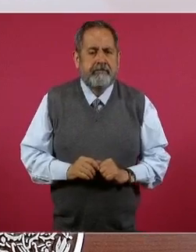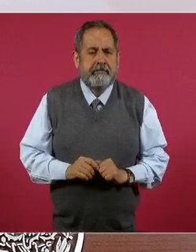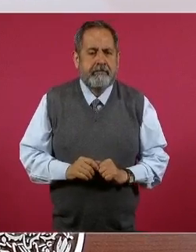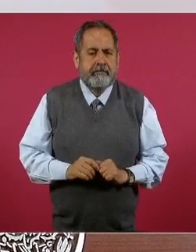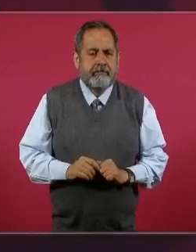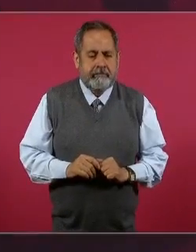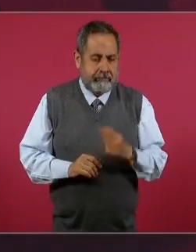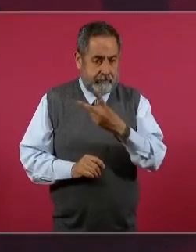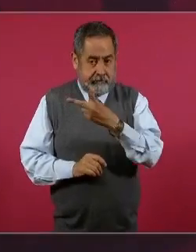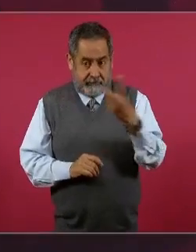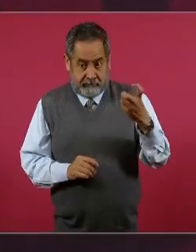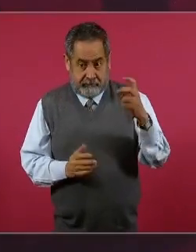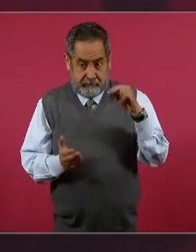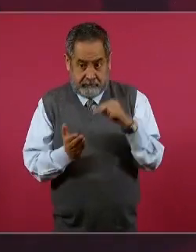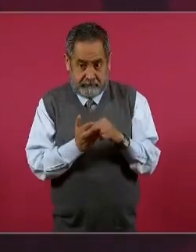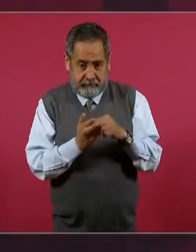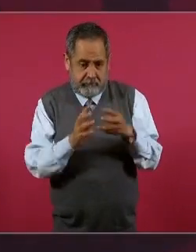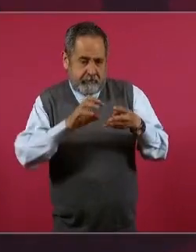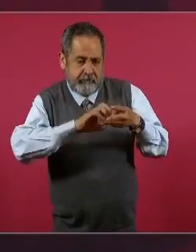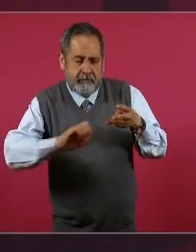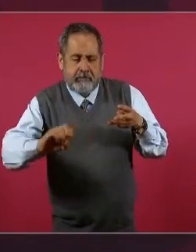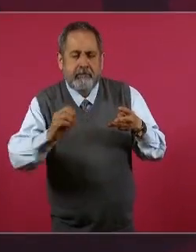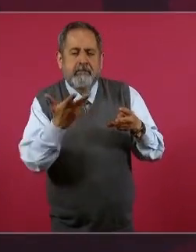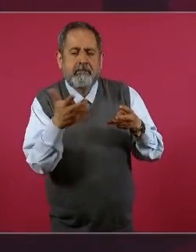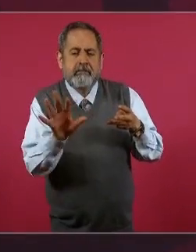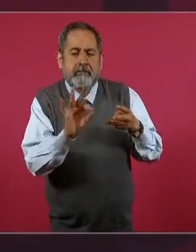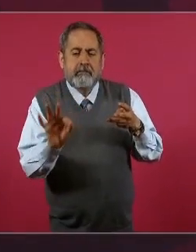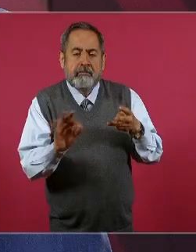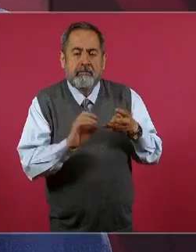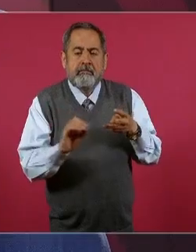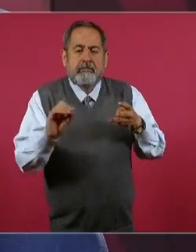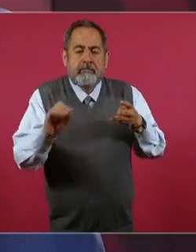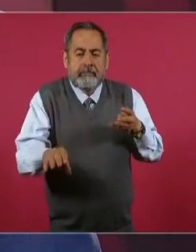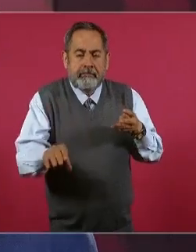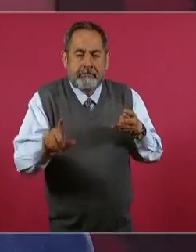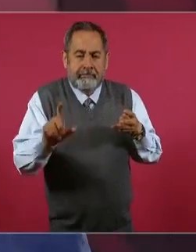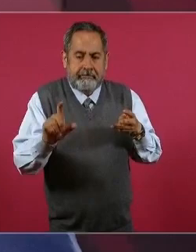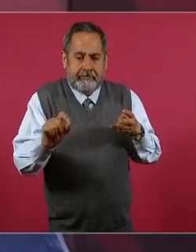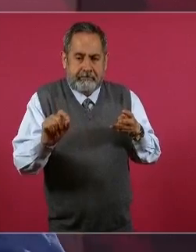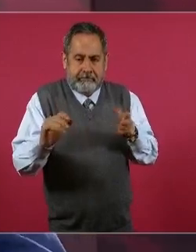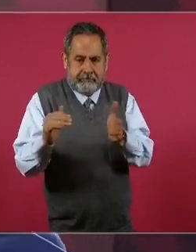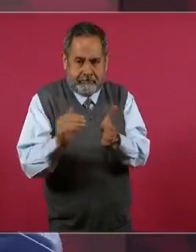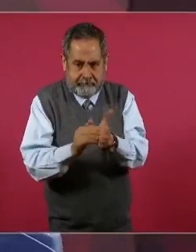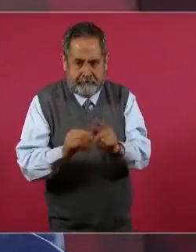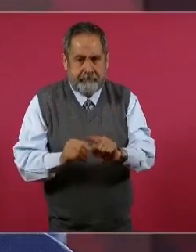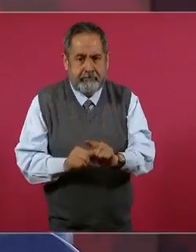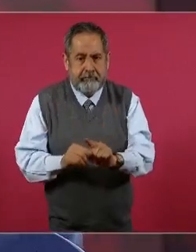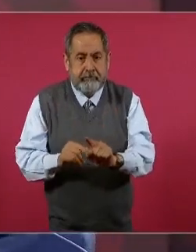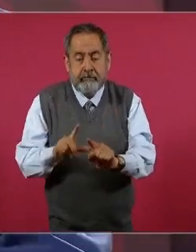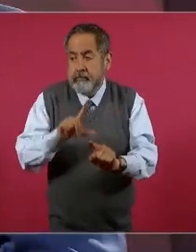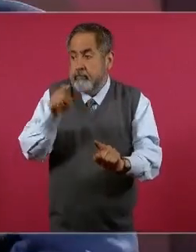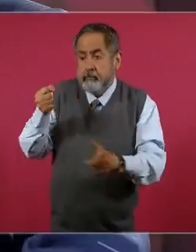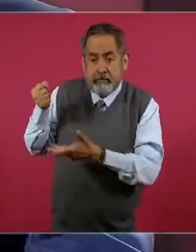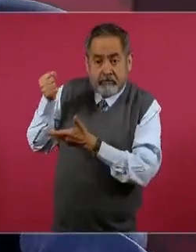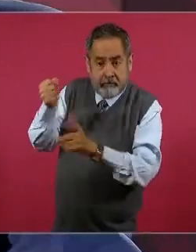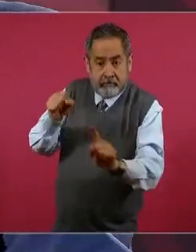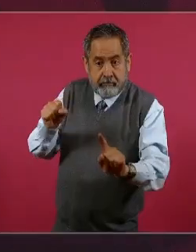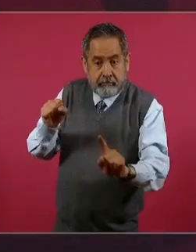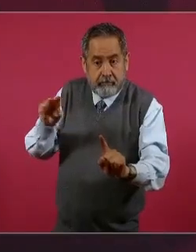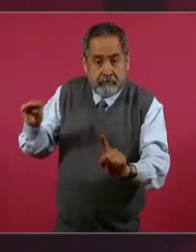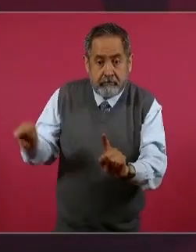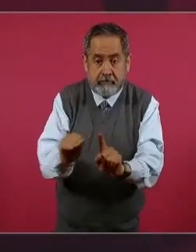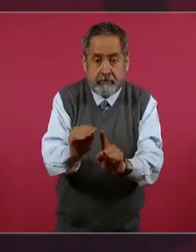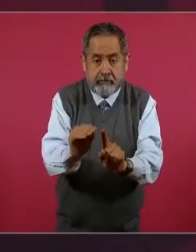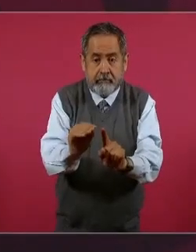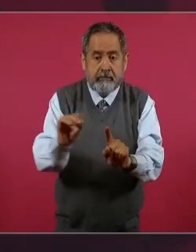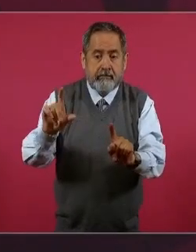de esos 200 mil, el 10%. Y con dinero del presupuesto se